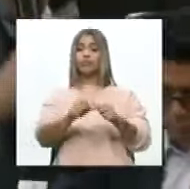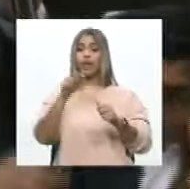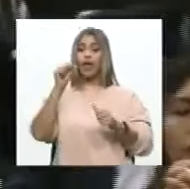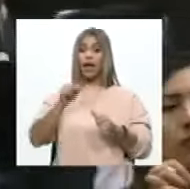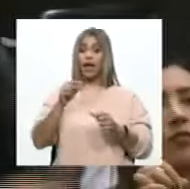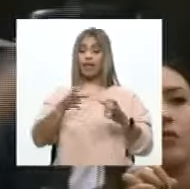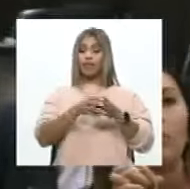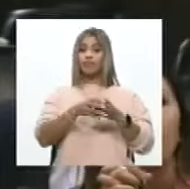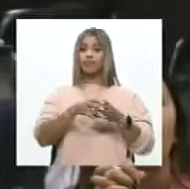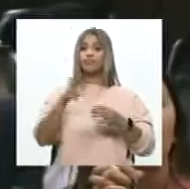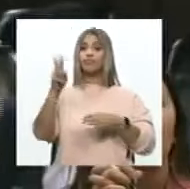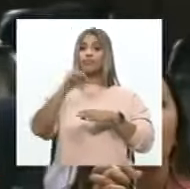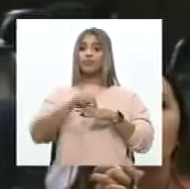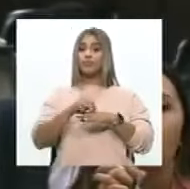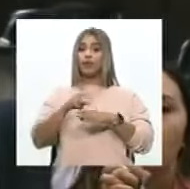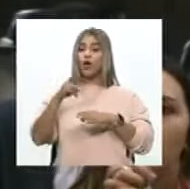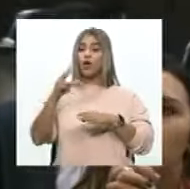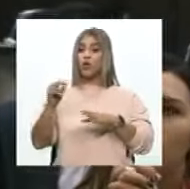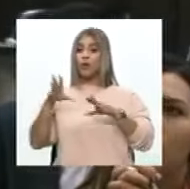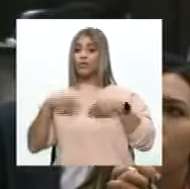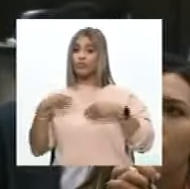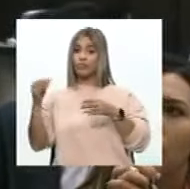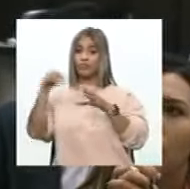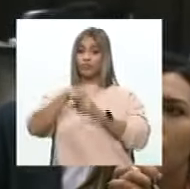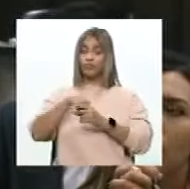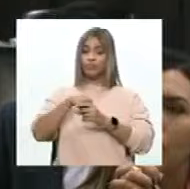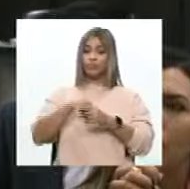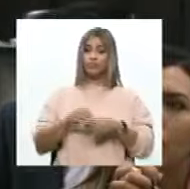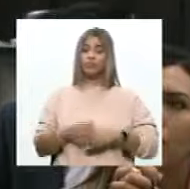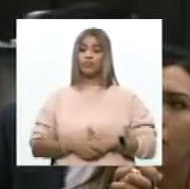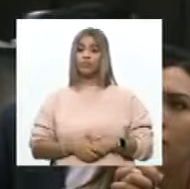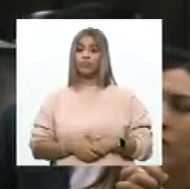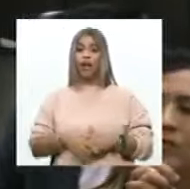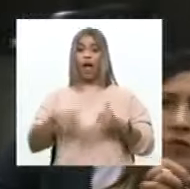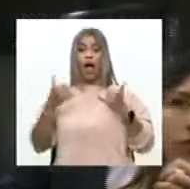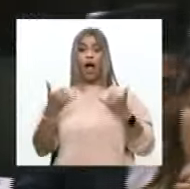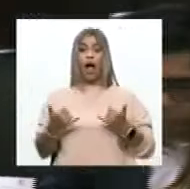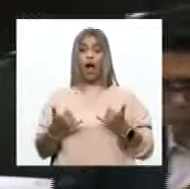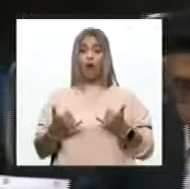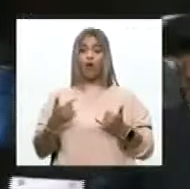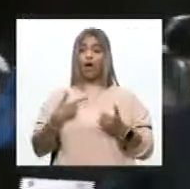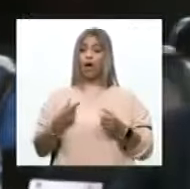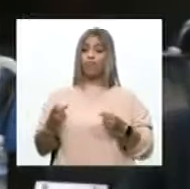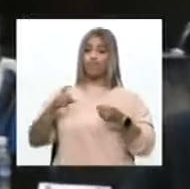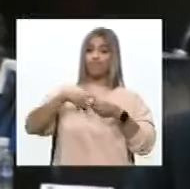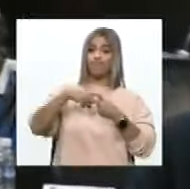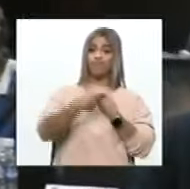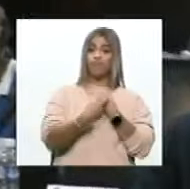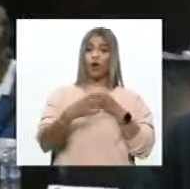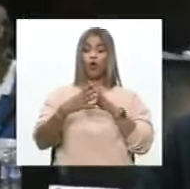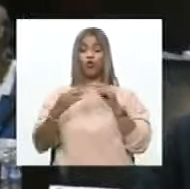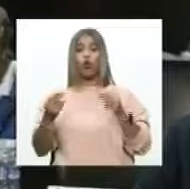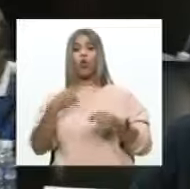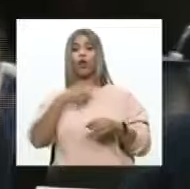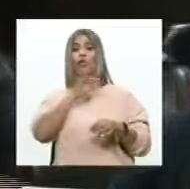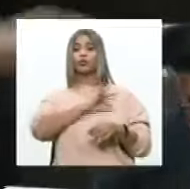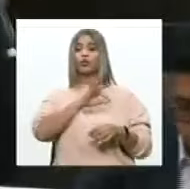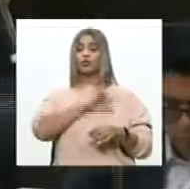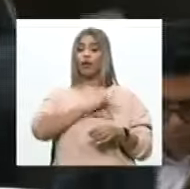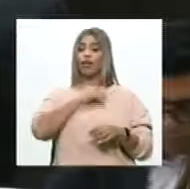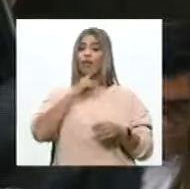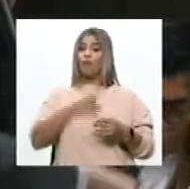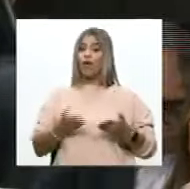nacionalista, que nos oponemos al injerencismo, ahora nos sumamos toda la sociedad a